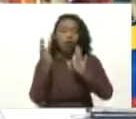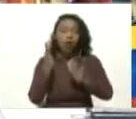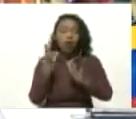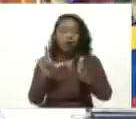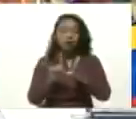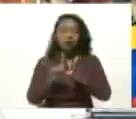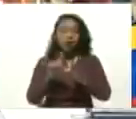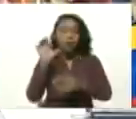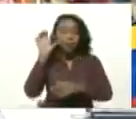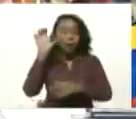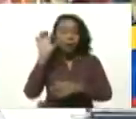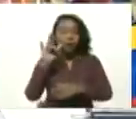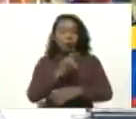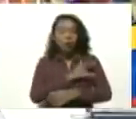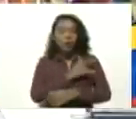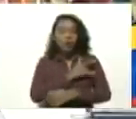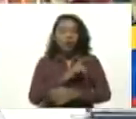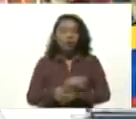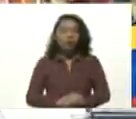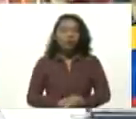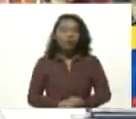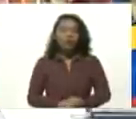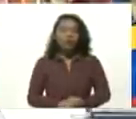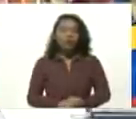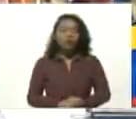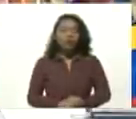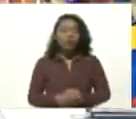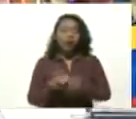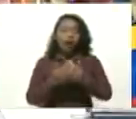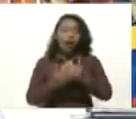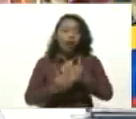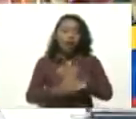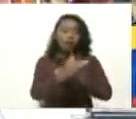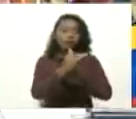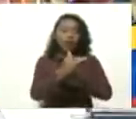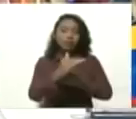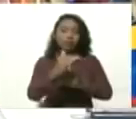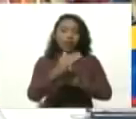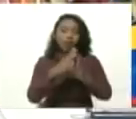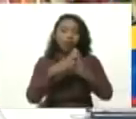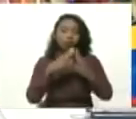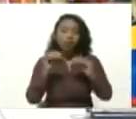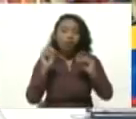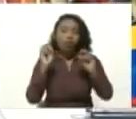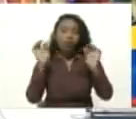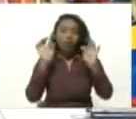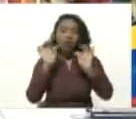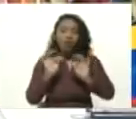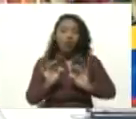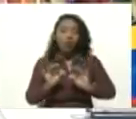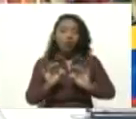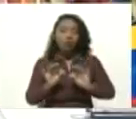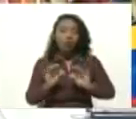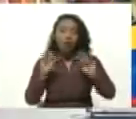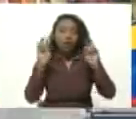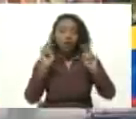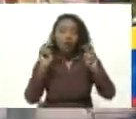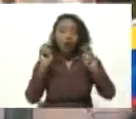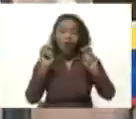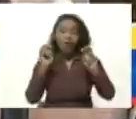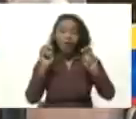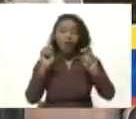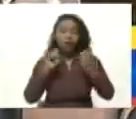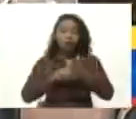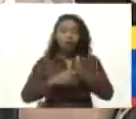del país y universidades. Avanzar en todos los modelos de nuevas tecnologías para